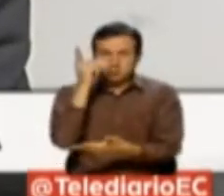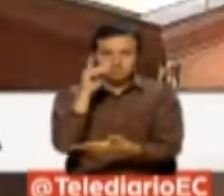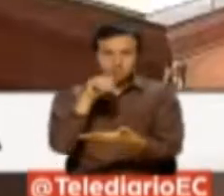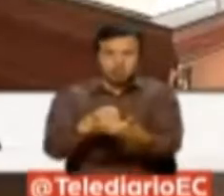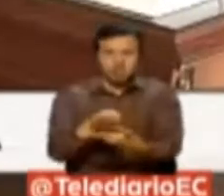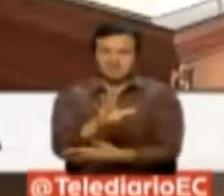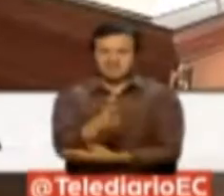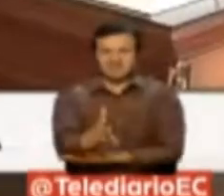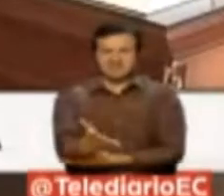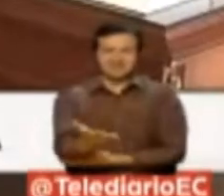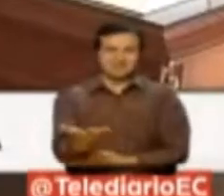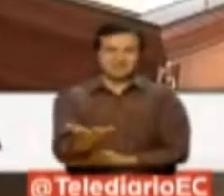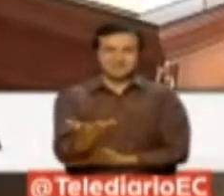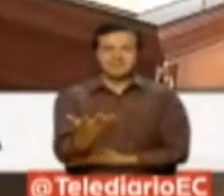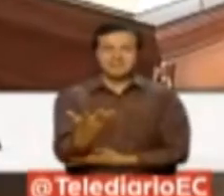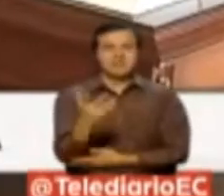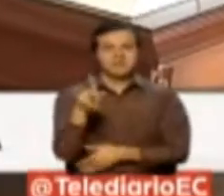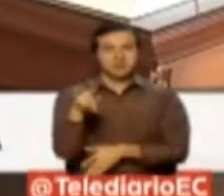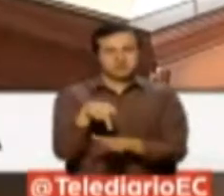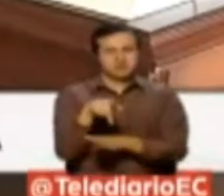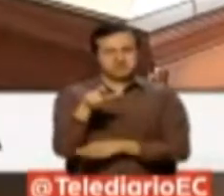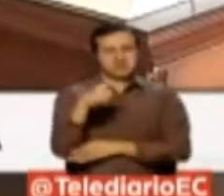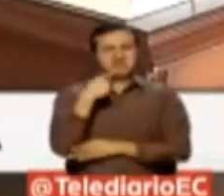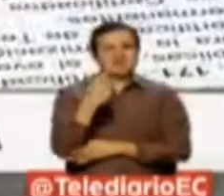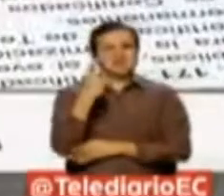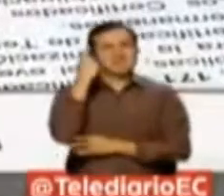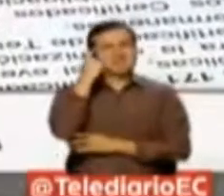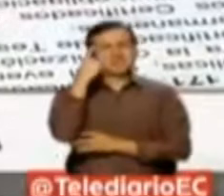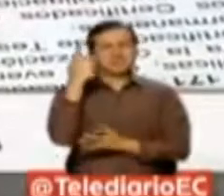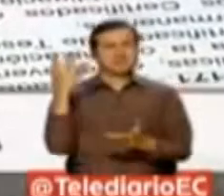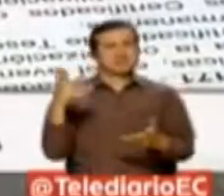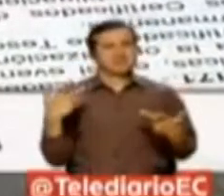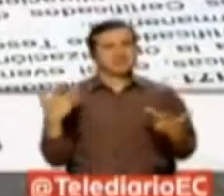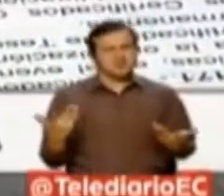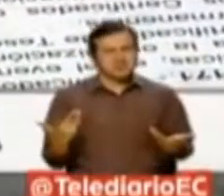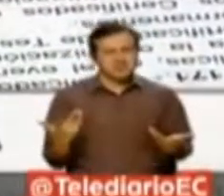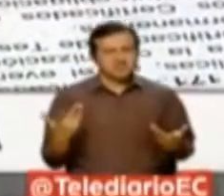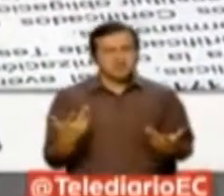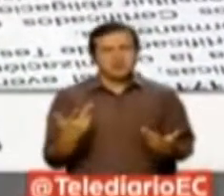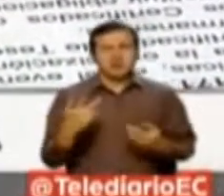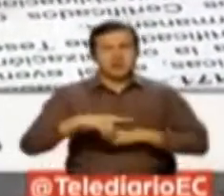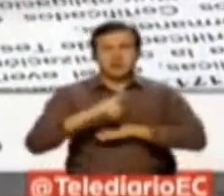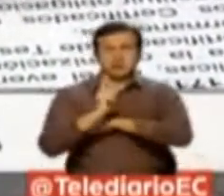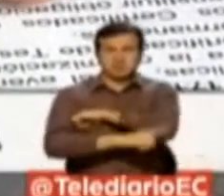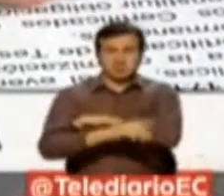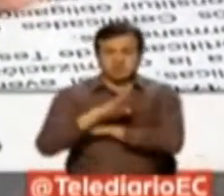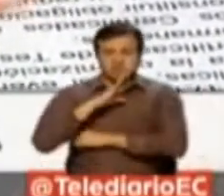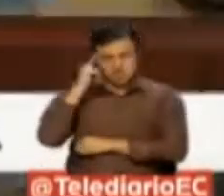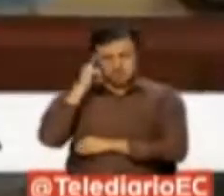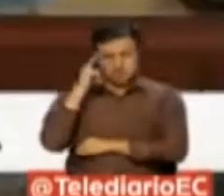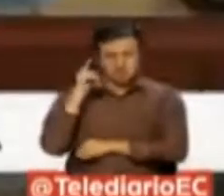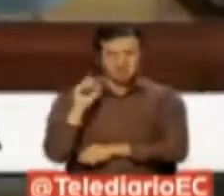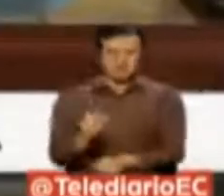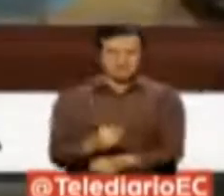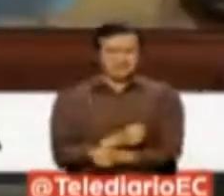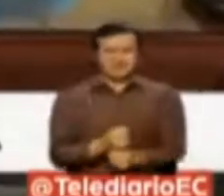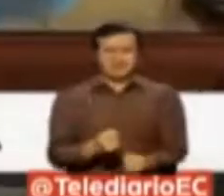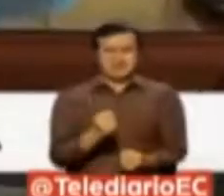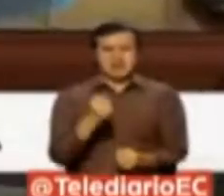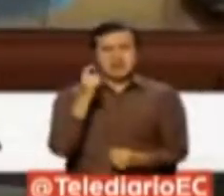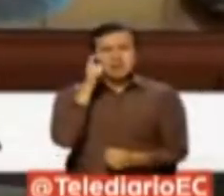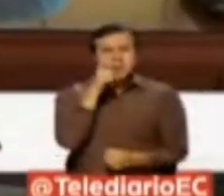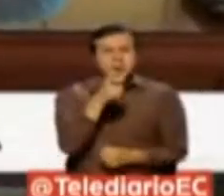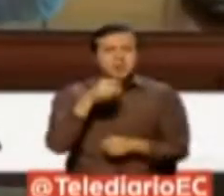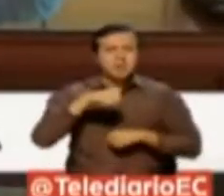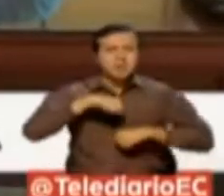hace para el jurista ramiro aguilar es desquiciada la responsabilidad penal atribuida a correa argumenta que una auditoría de gestión